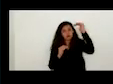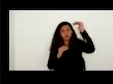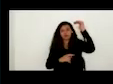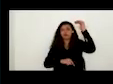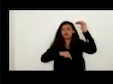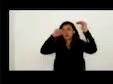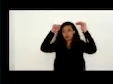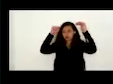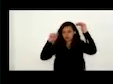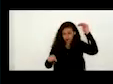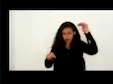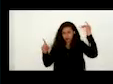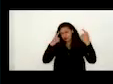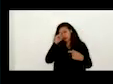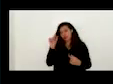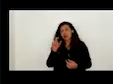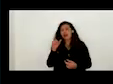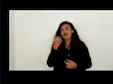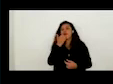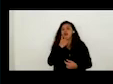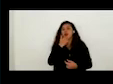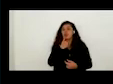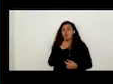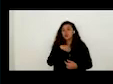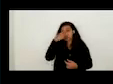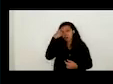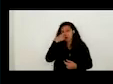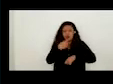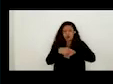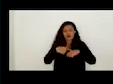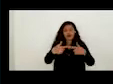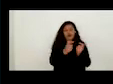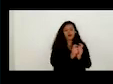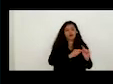por ejemplo, de glucosas que puedan poner en riesgo a esta población.